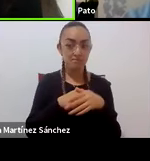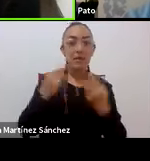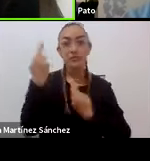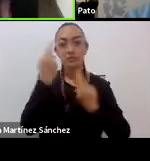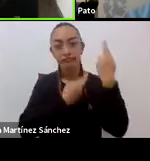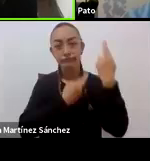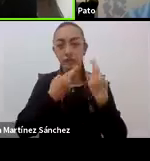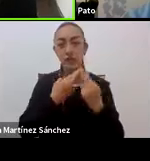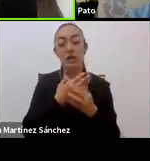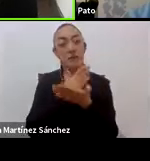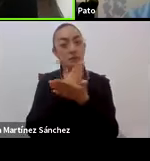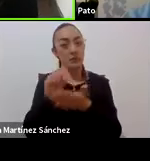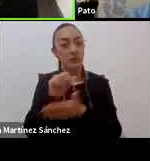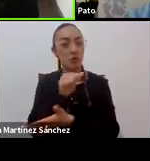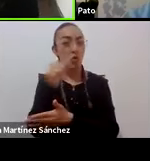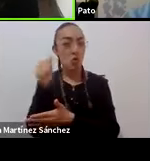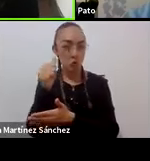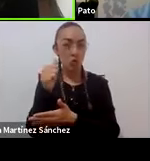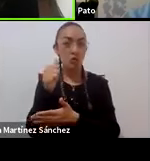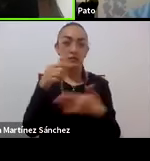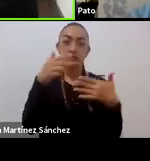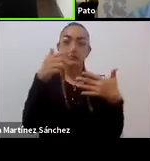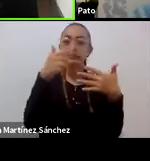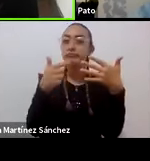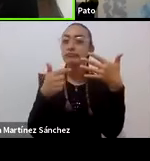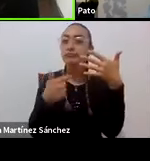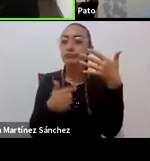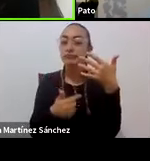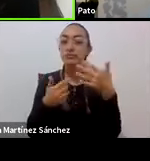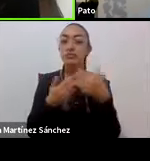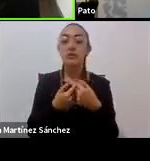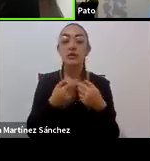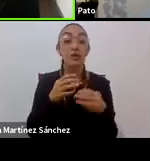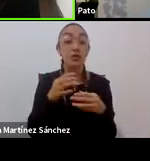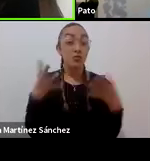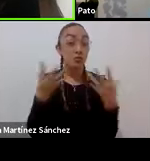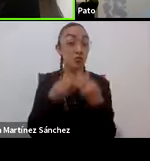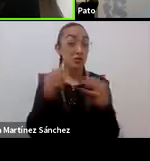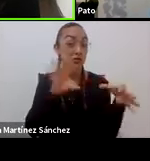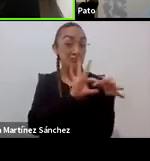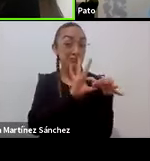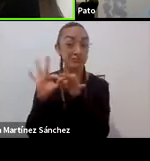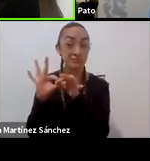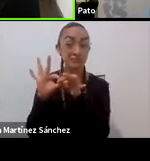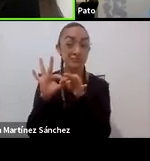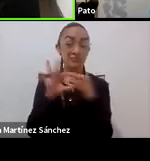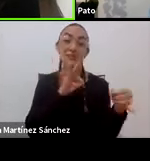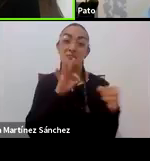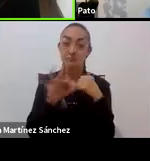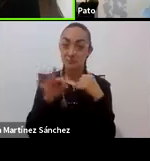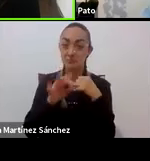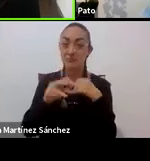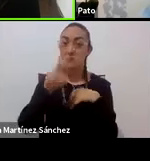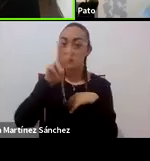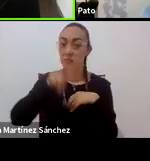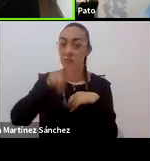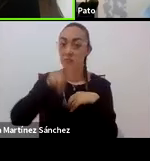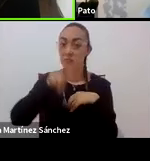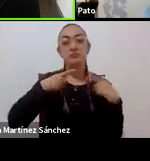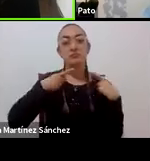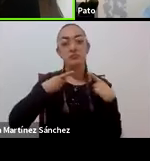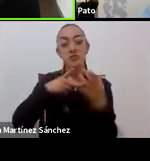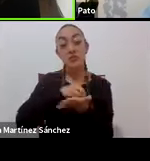otras que vamos a ir viendo, desglosándose de estas, convergen. Al final, creo que hemos hablado de derechos humanos